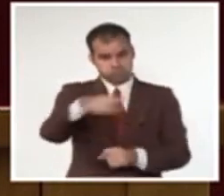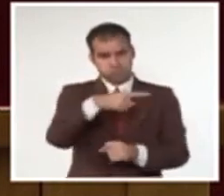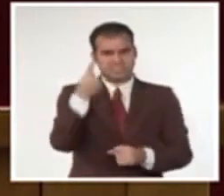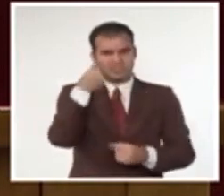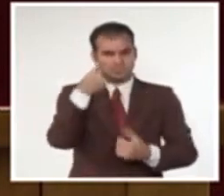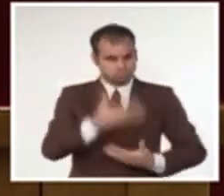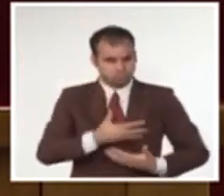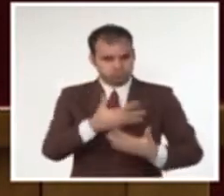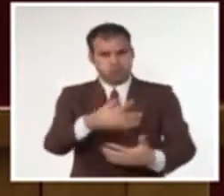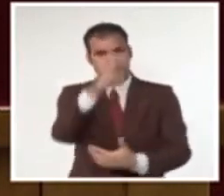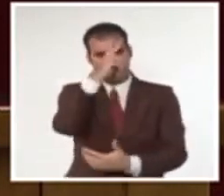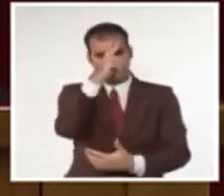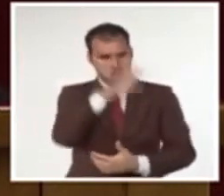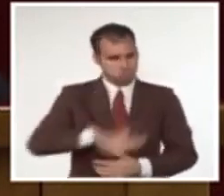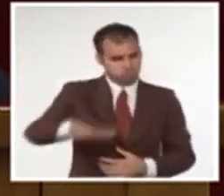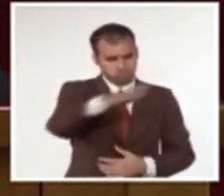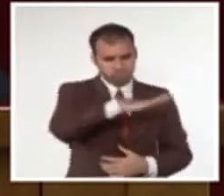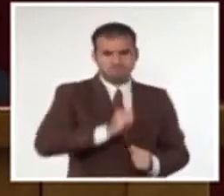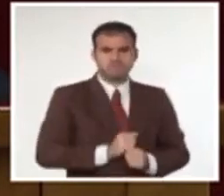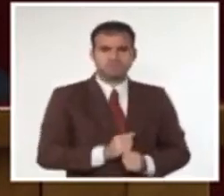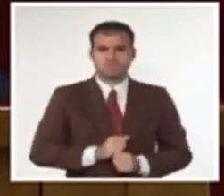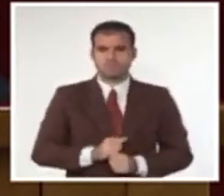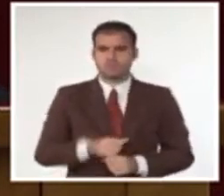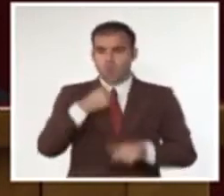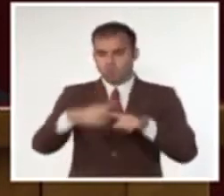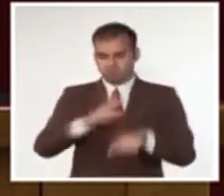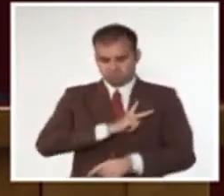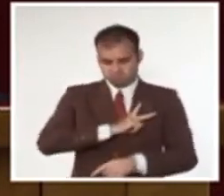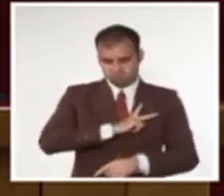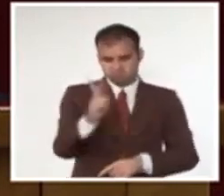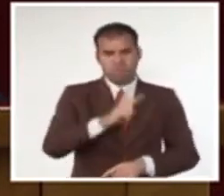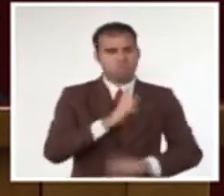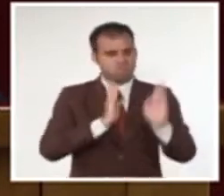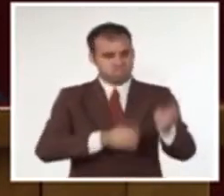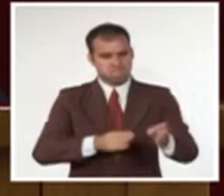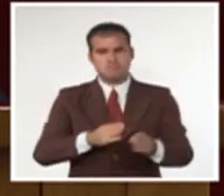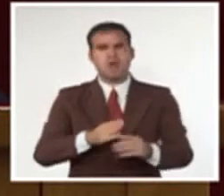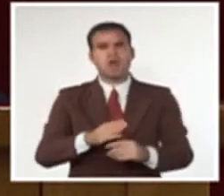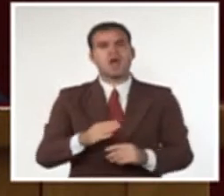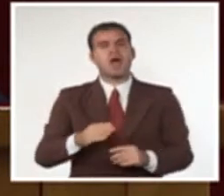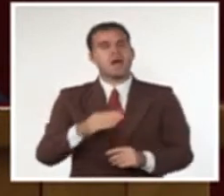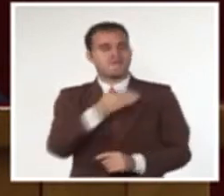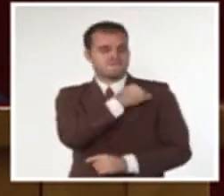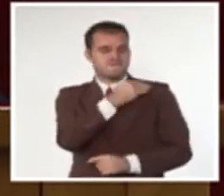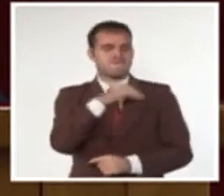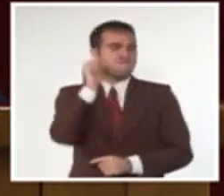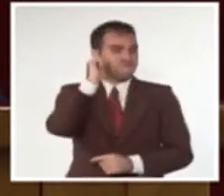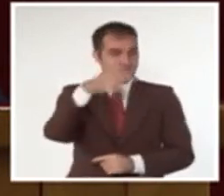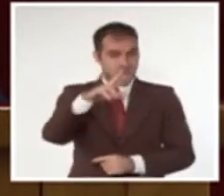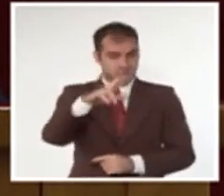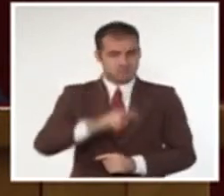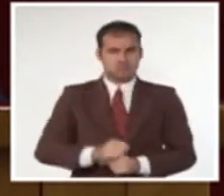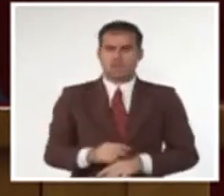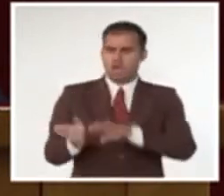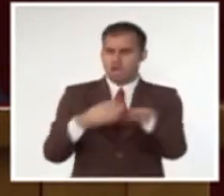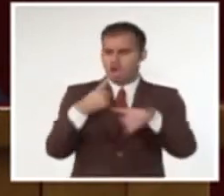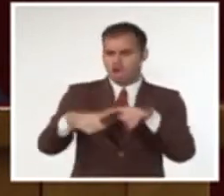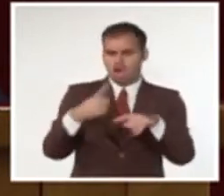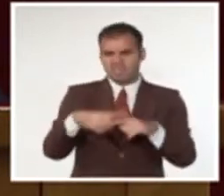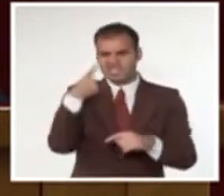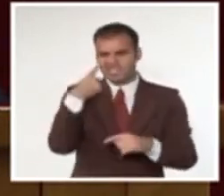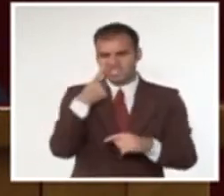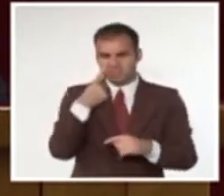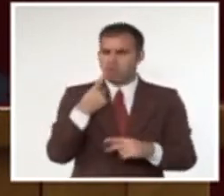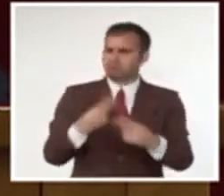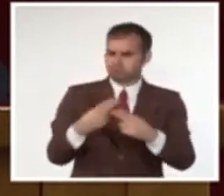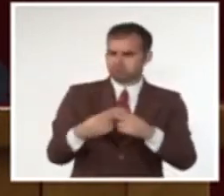del personal de la salud, con el coraje y la disciplina de nuestras instituciones armadas, con el optimismo y la fe de nuestros campeones